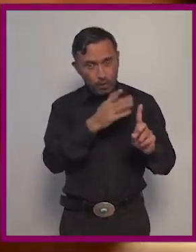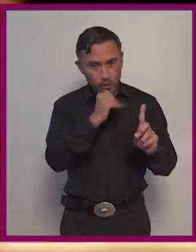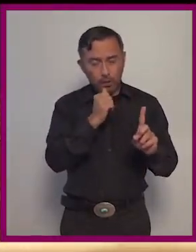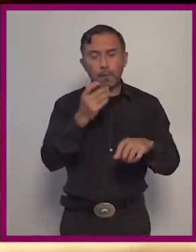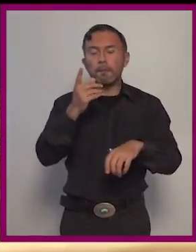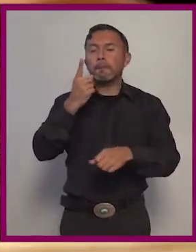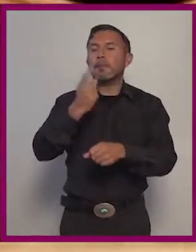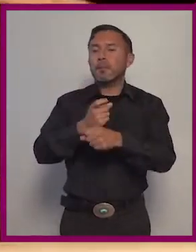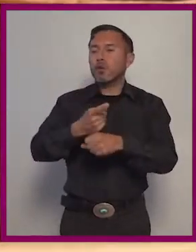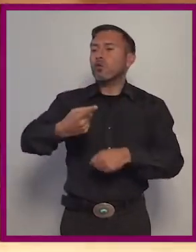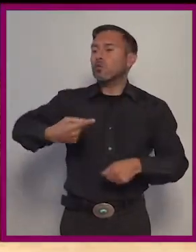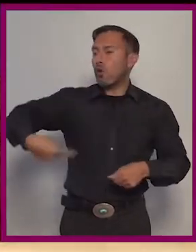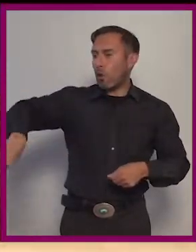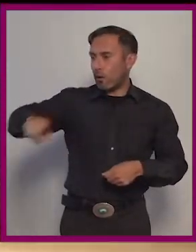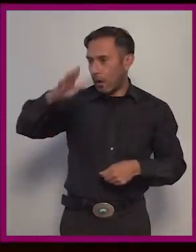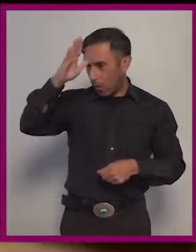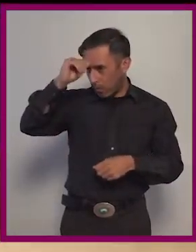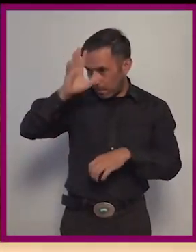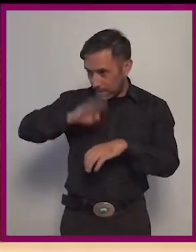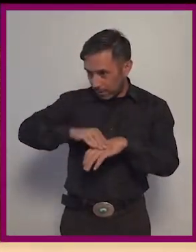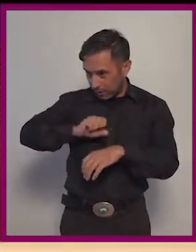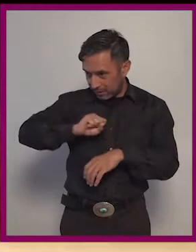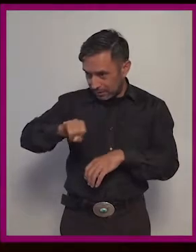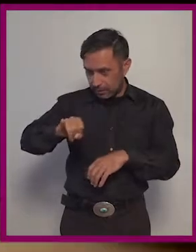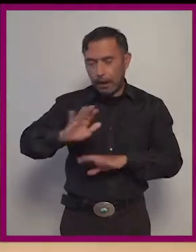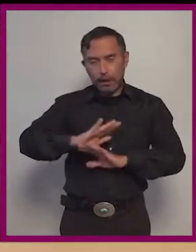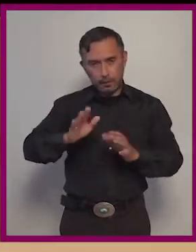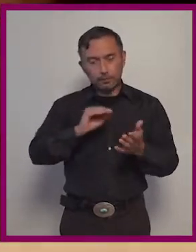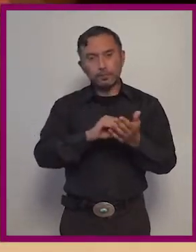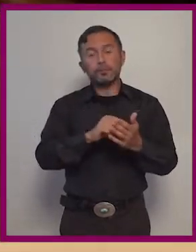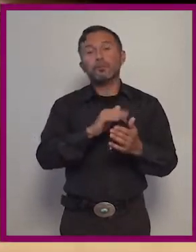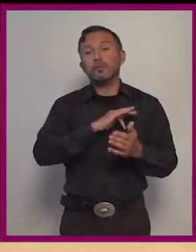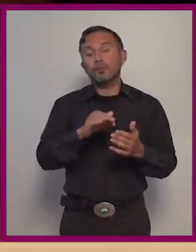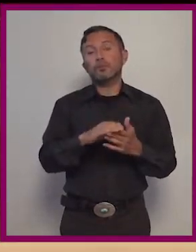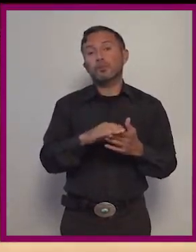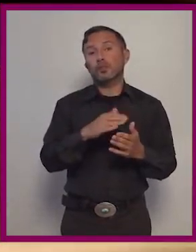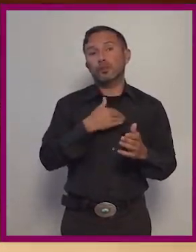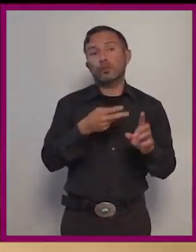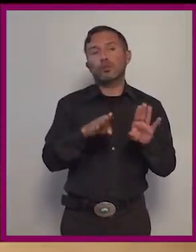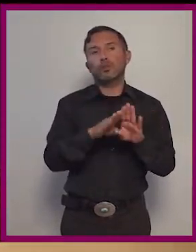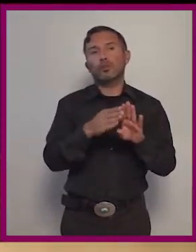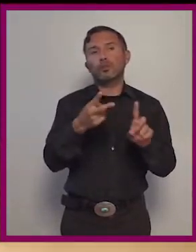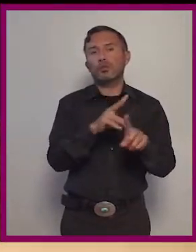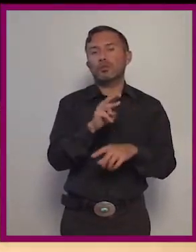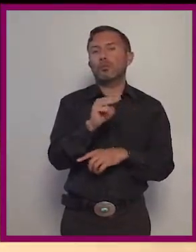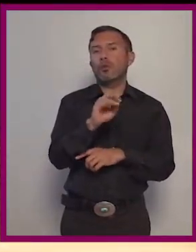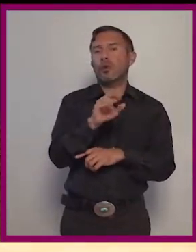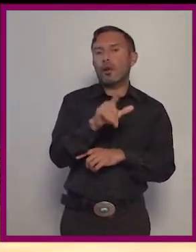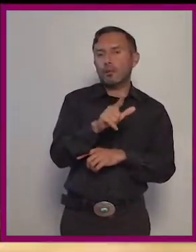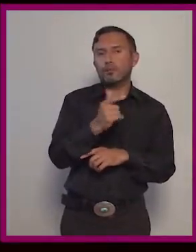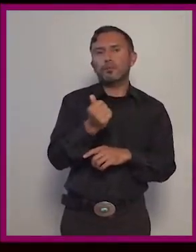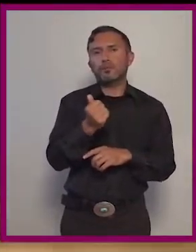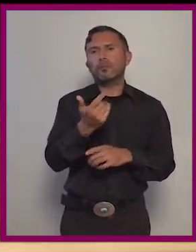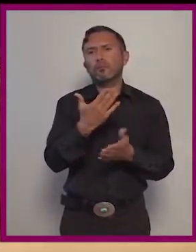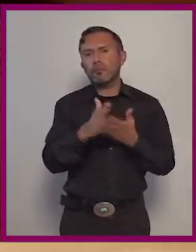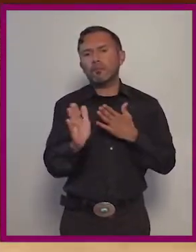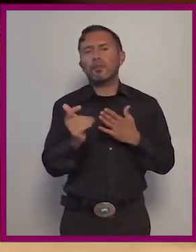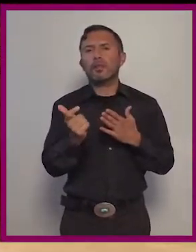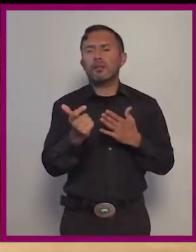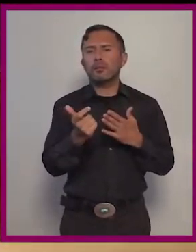esa disposición los protege desde el punto de vista moral, desde el punto de vista económico o patrimonial